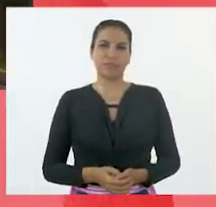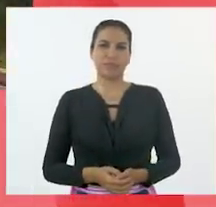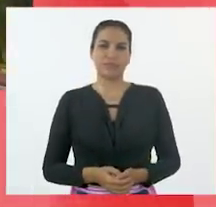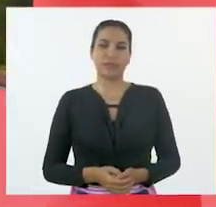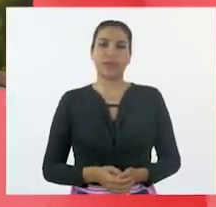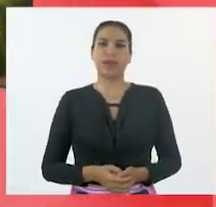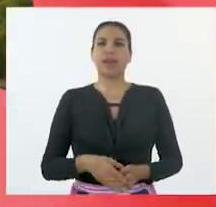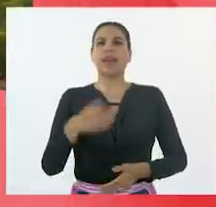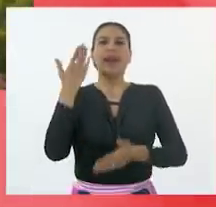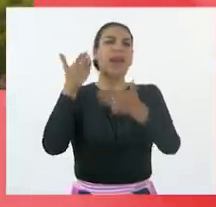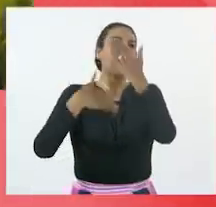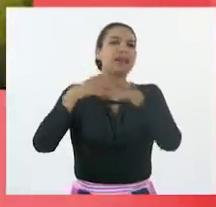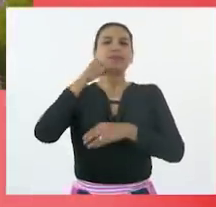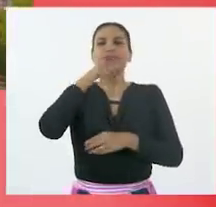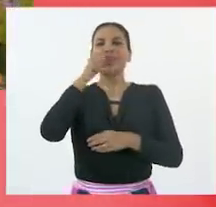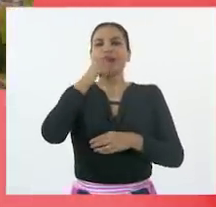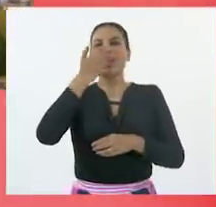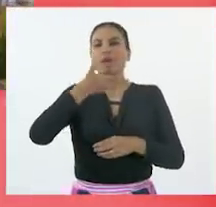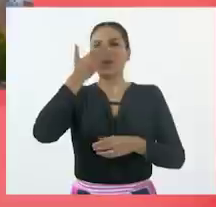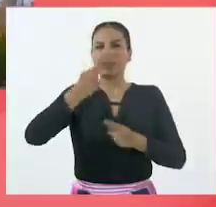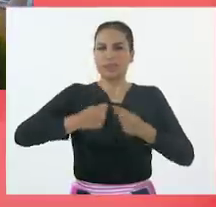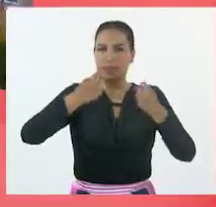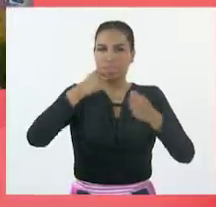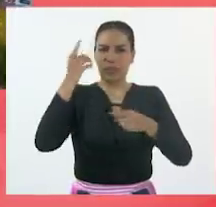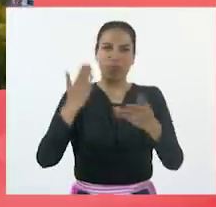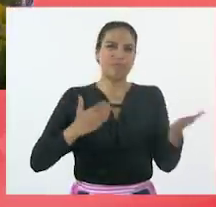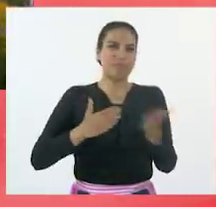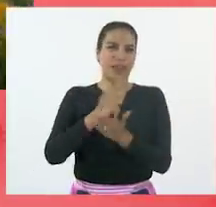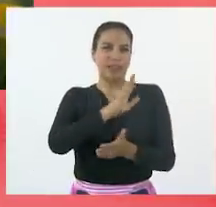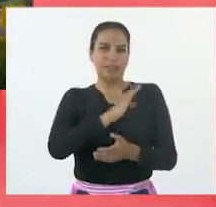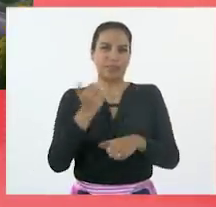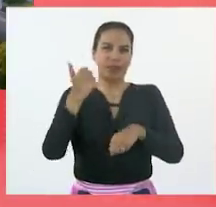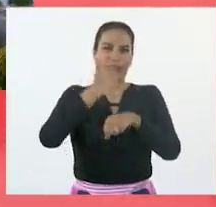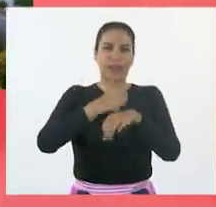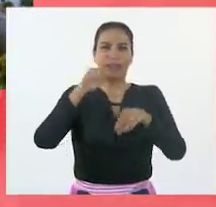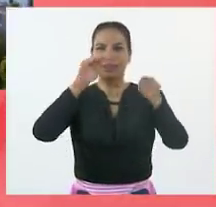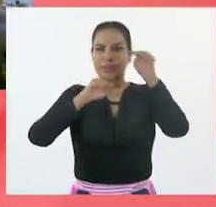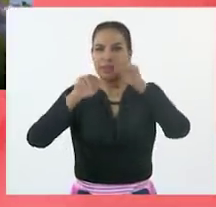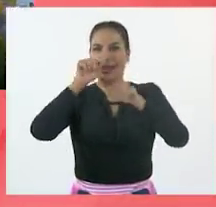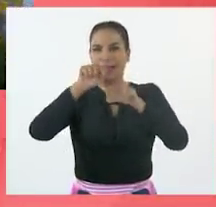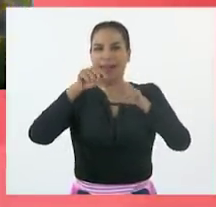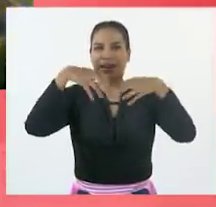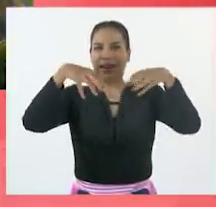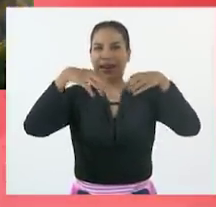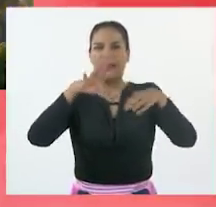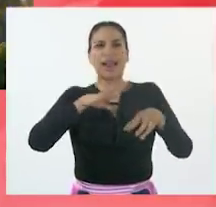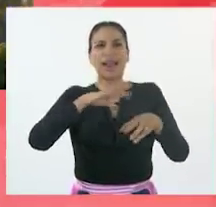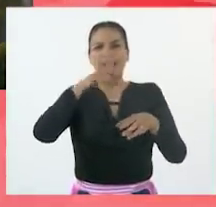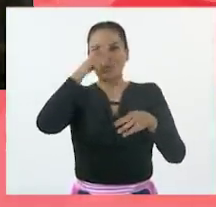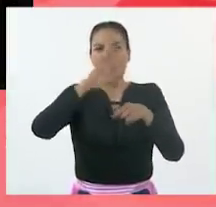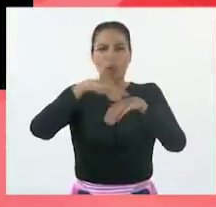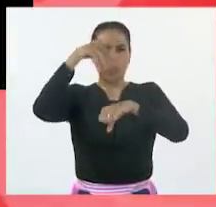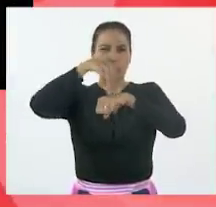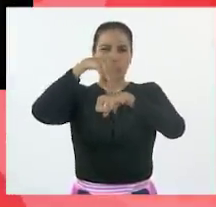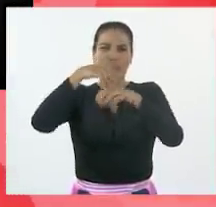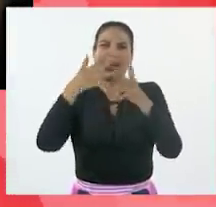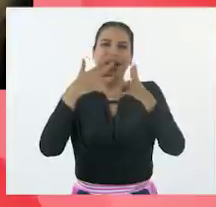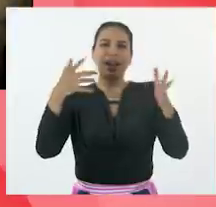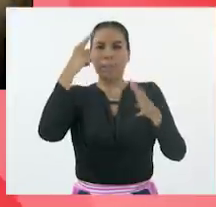Tal y como aquellas viejas tradiciones de la conquista, en la cima del Cerro de las Campanas se encuentra un enorme monumento a